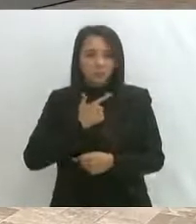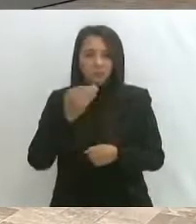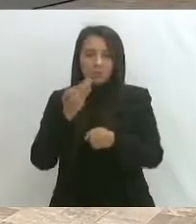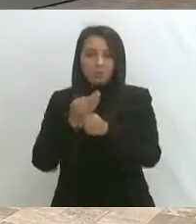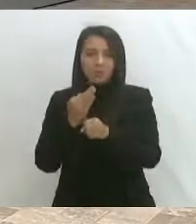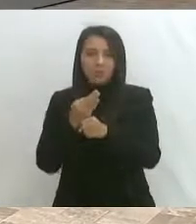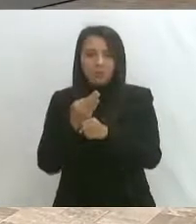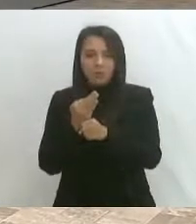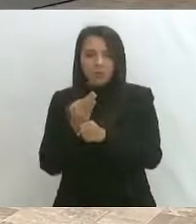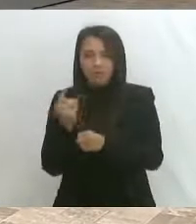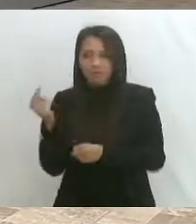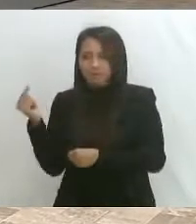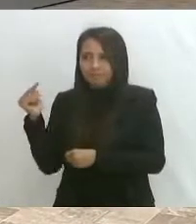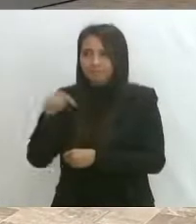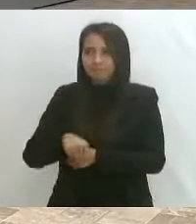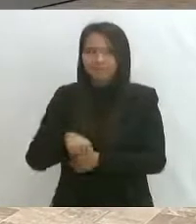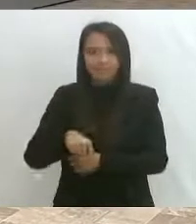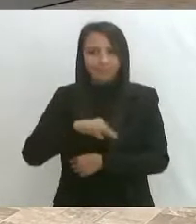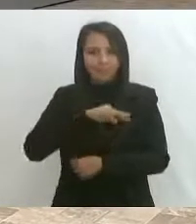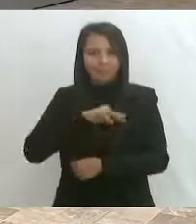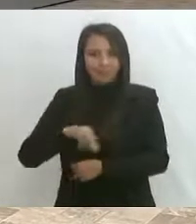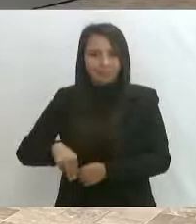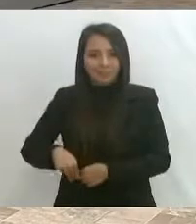este municipio,